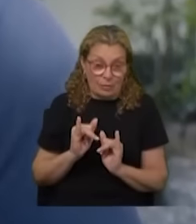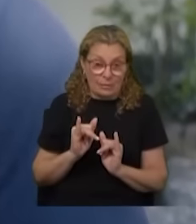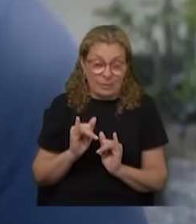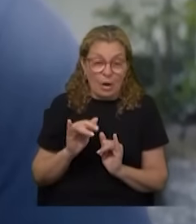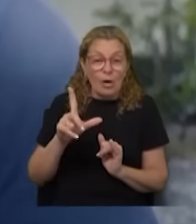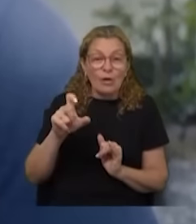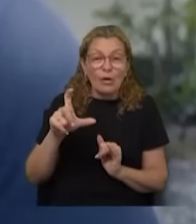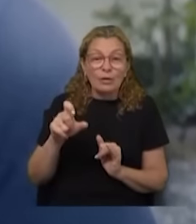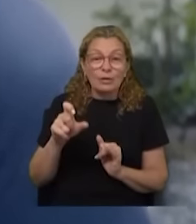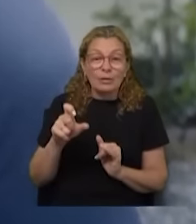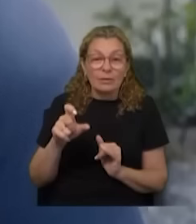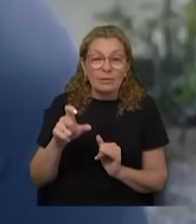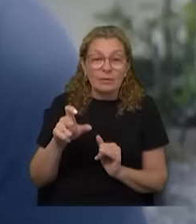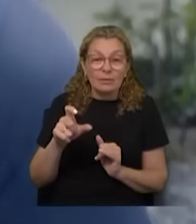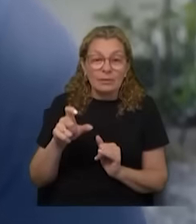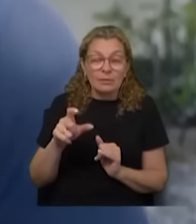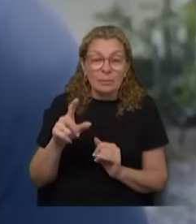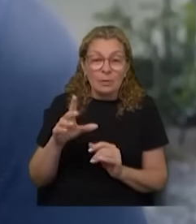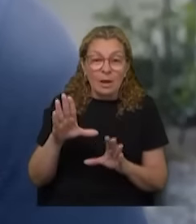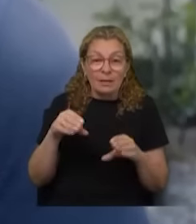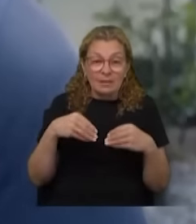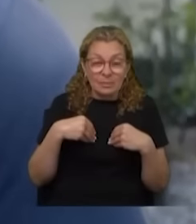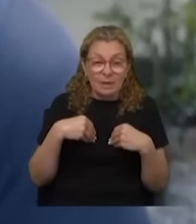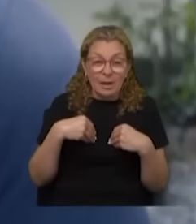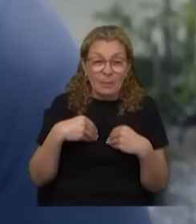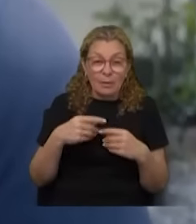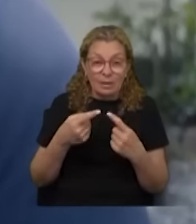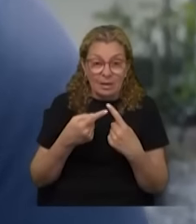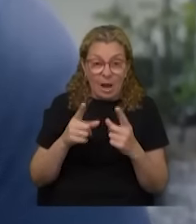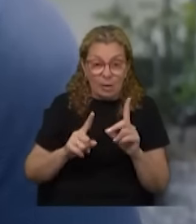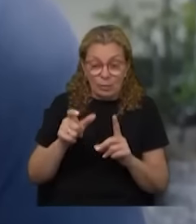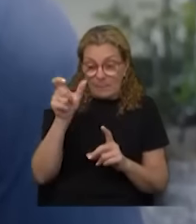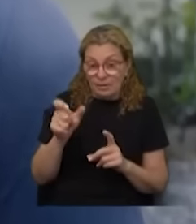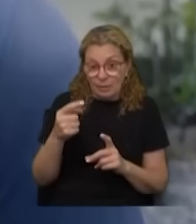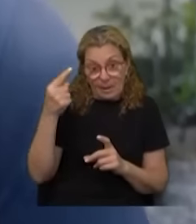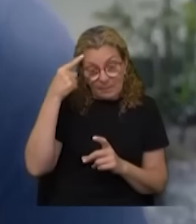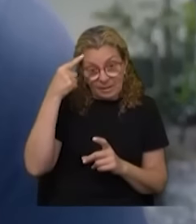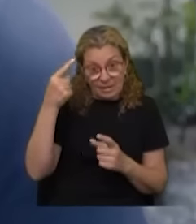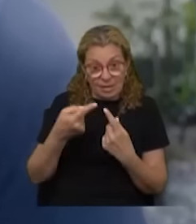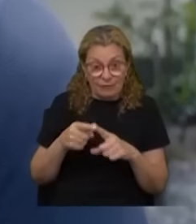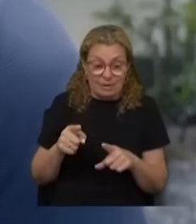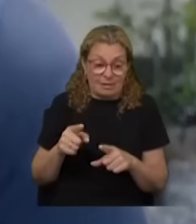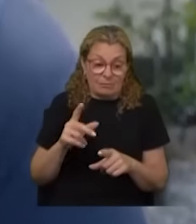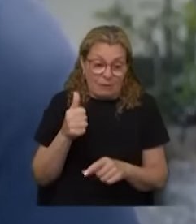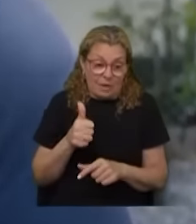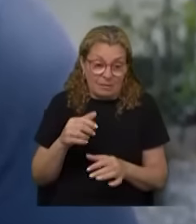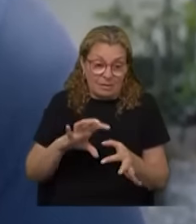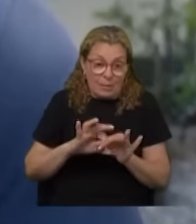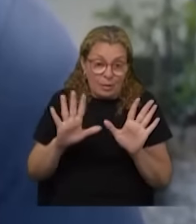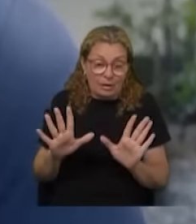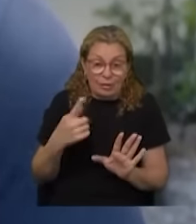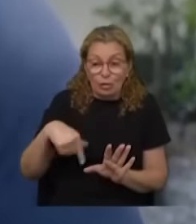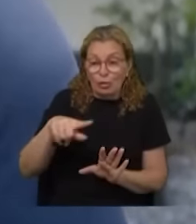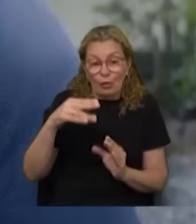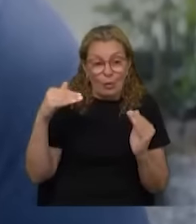Obviamente que estamos Totalmente de acuerdo que alguien si alguien piensa distinto Porque de eso se trata de democracia de de no pensar todos